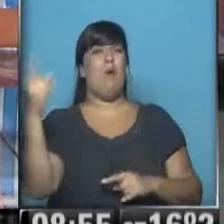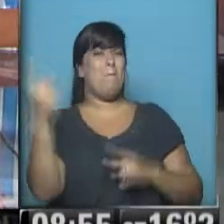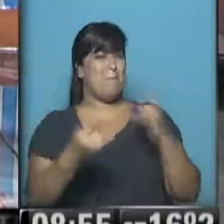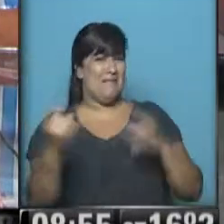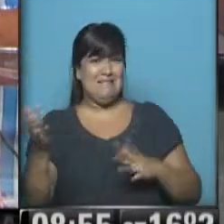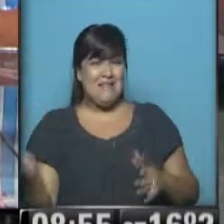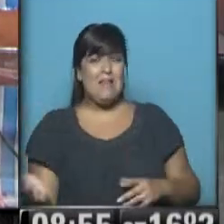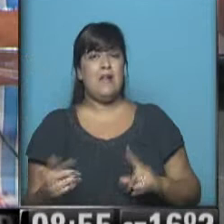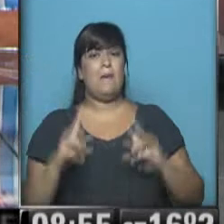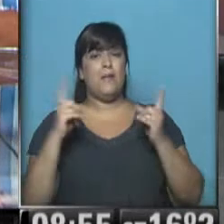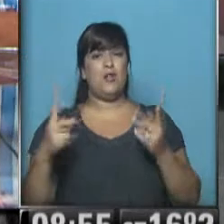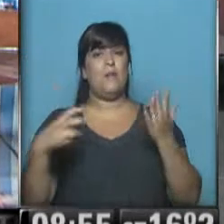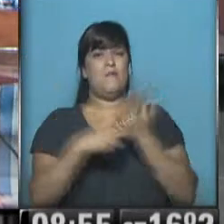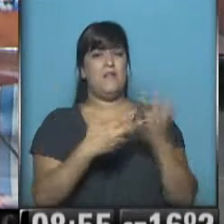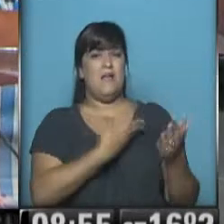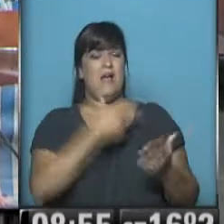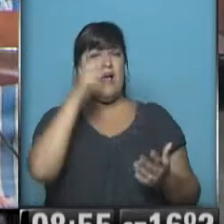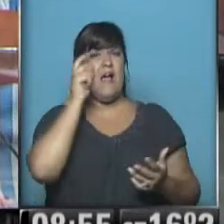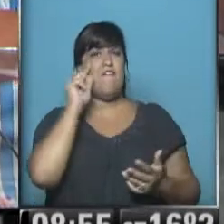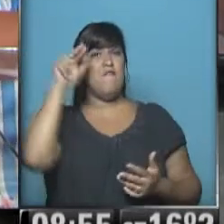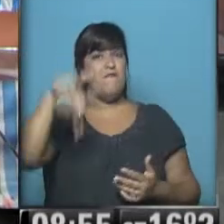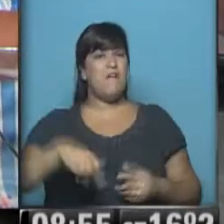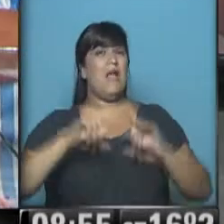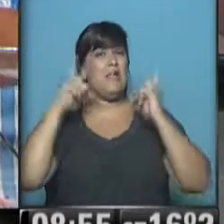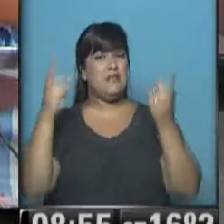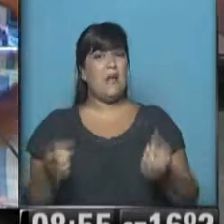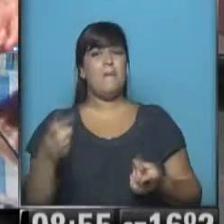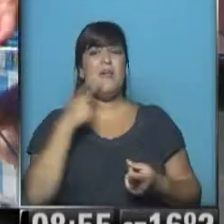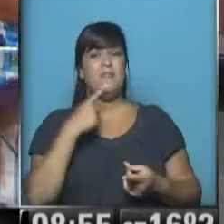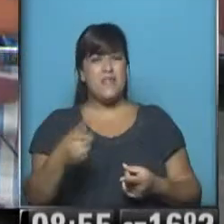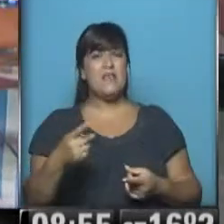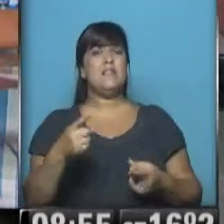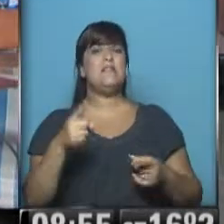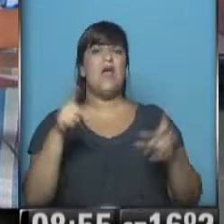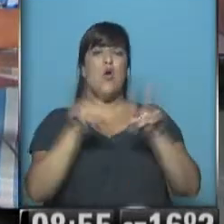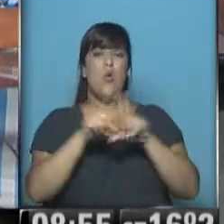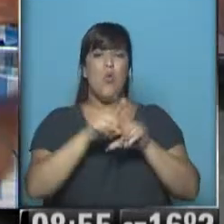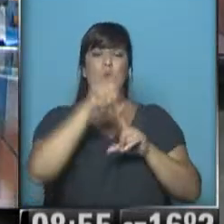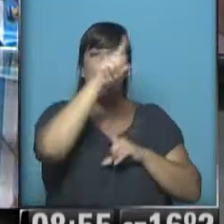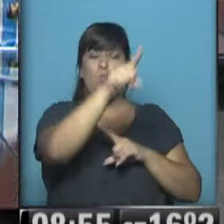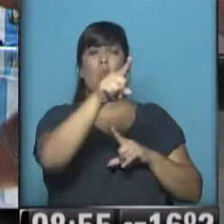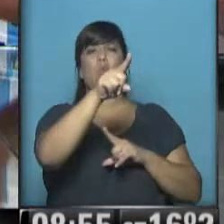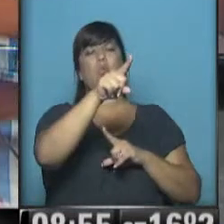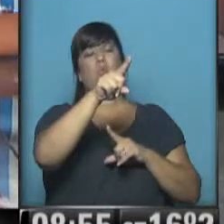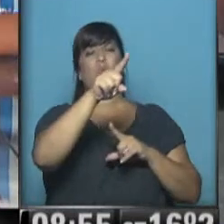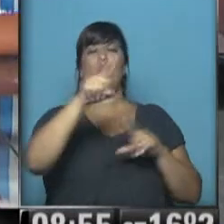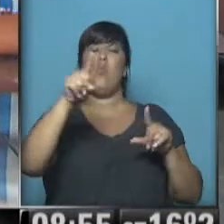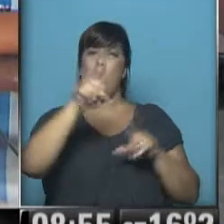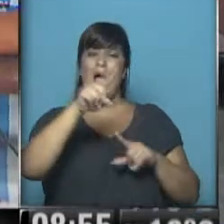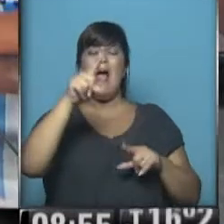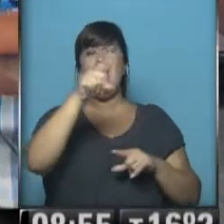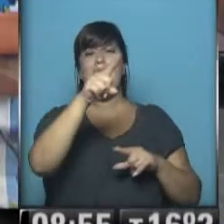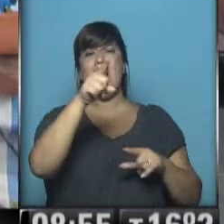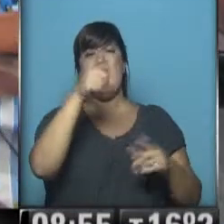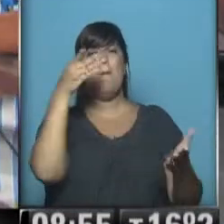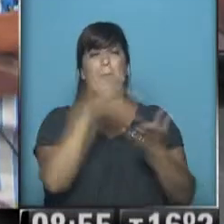dichos por parte de la fiscal Viviana Fein, también Amnistía Internacional desmintió que haya dado un ofrecimiento por abogados